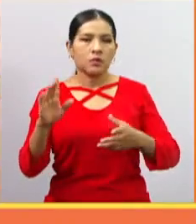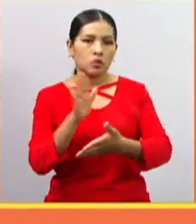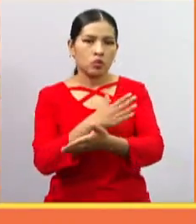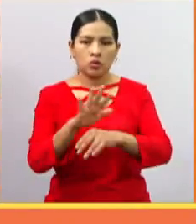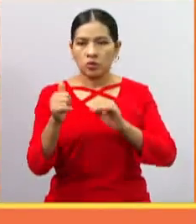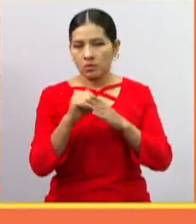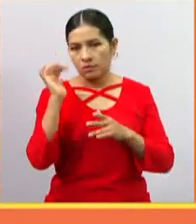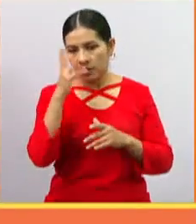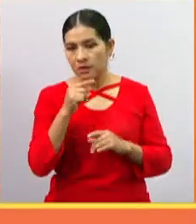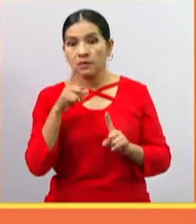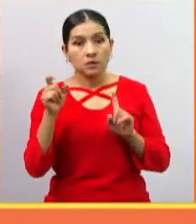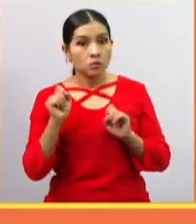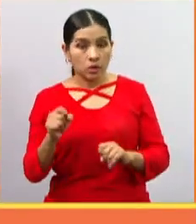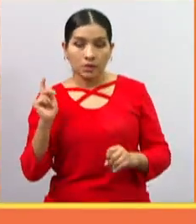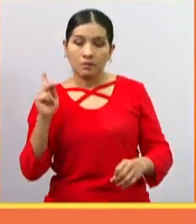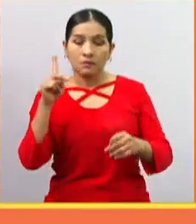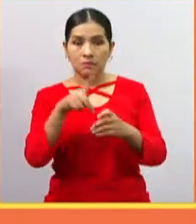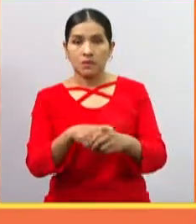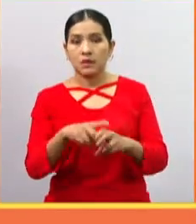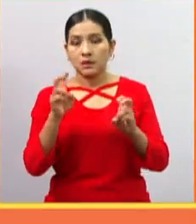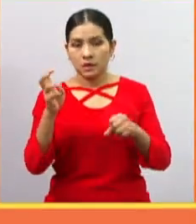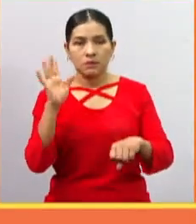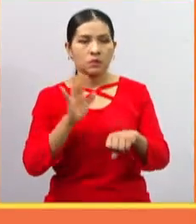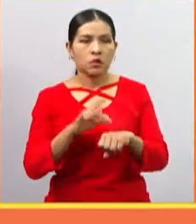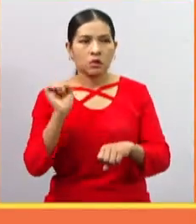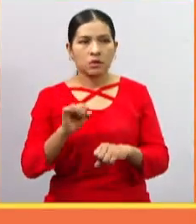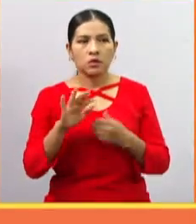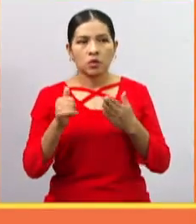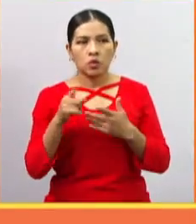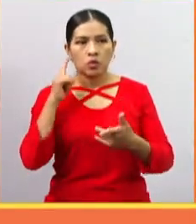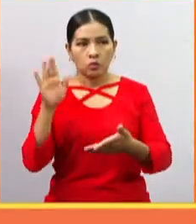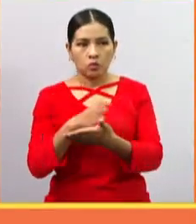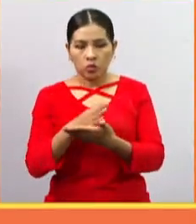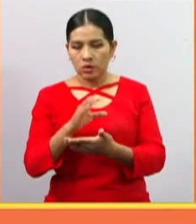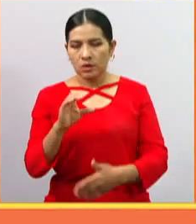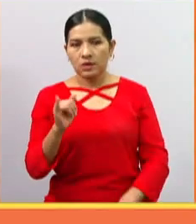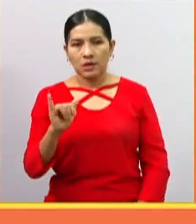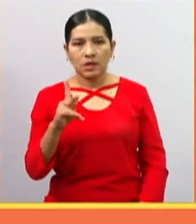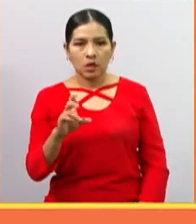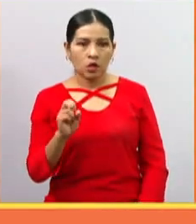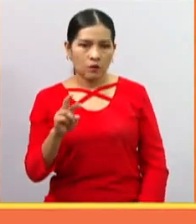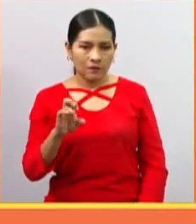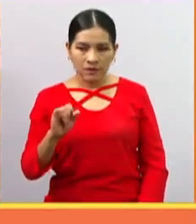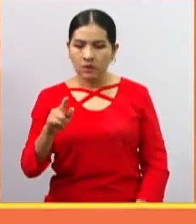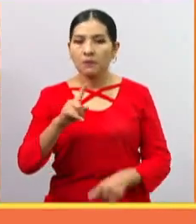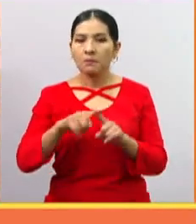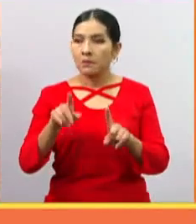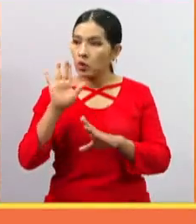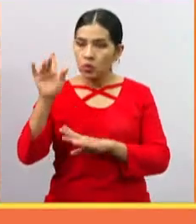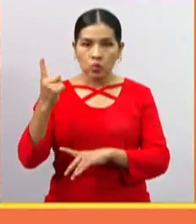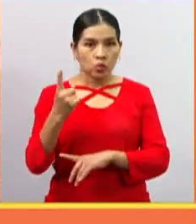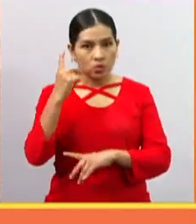precioso donde se va a poder tocar, sí, música de Tchaikovsky, pero también estará con una composición suya.